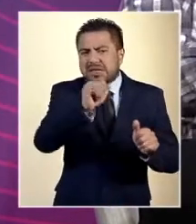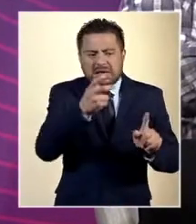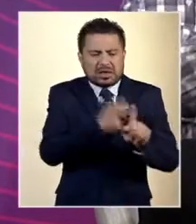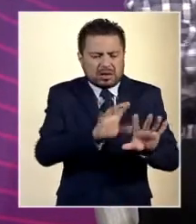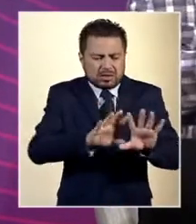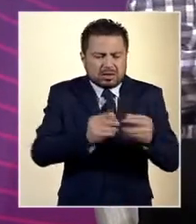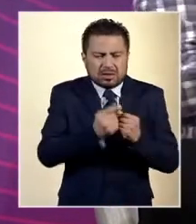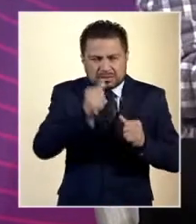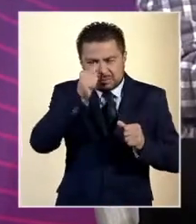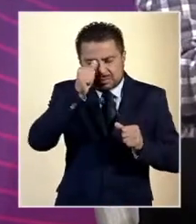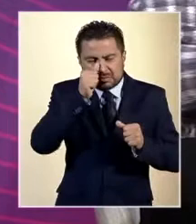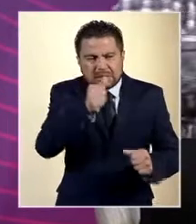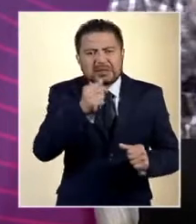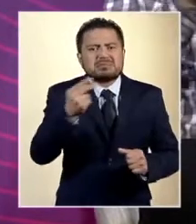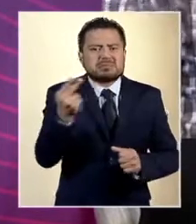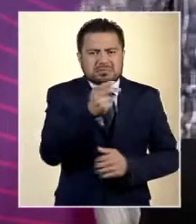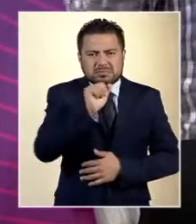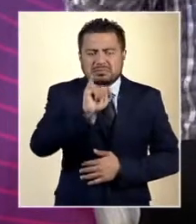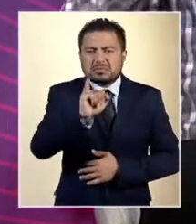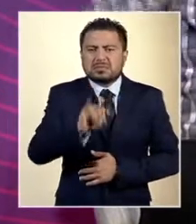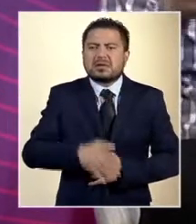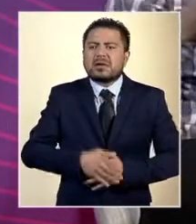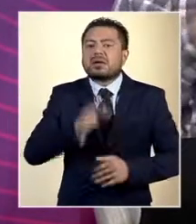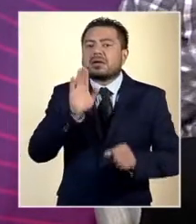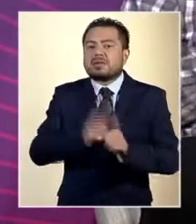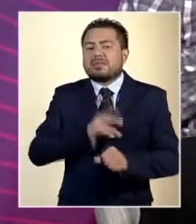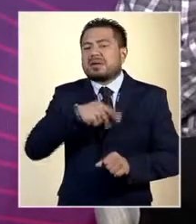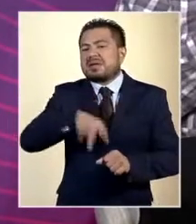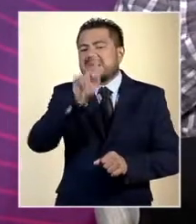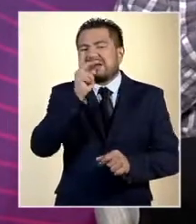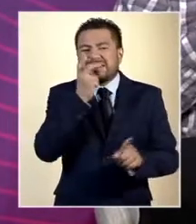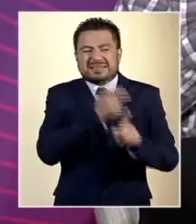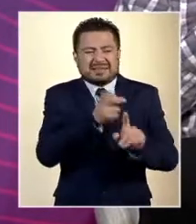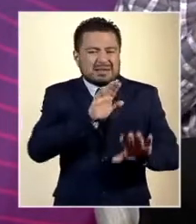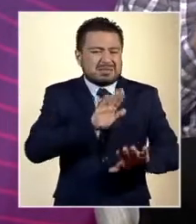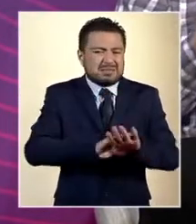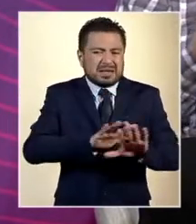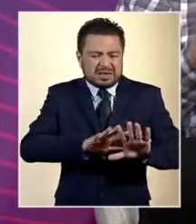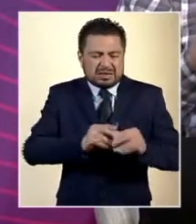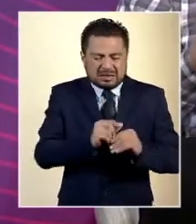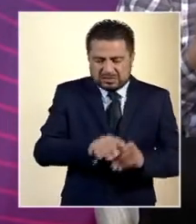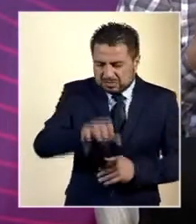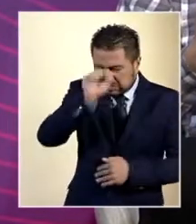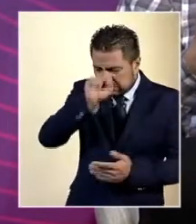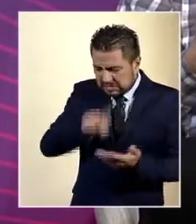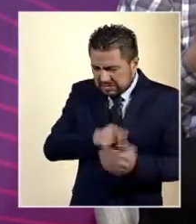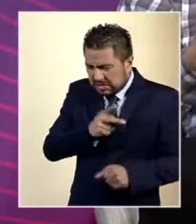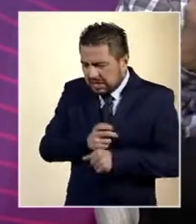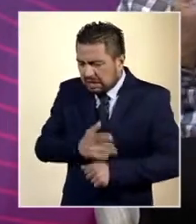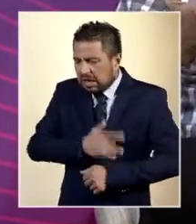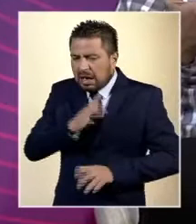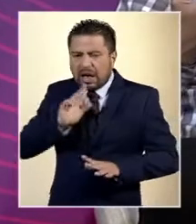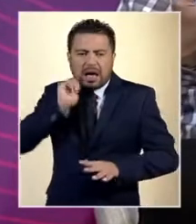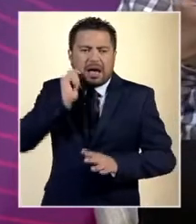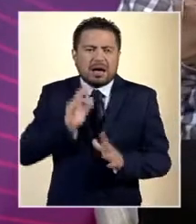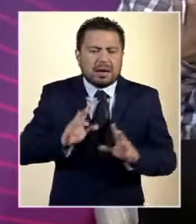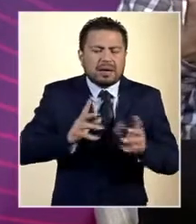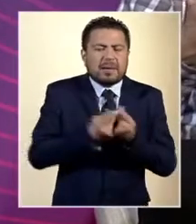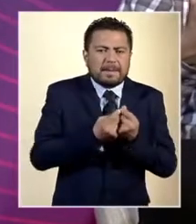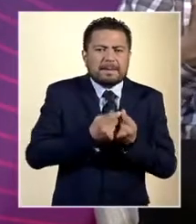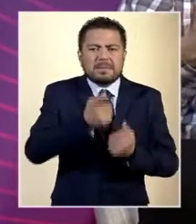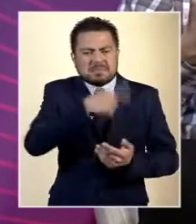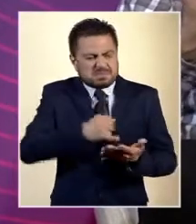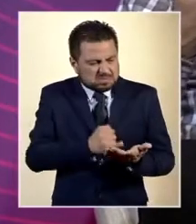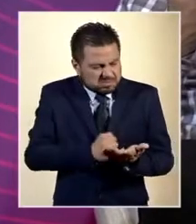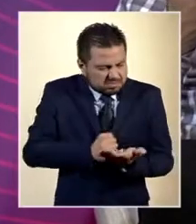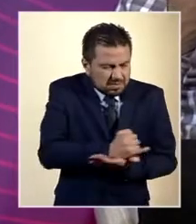de los bienes y servicios es necesaria. Claro. Pero esta parte también más como subjetiva de sentirte parte de algo, de sentirte bien